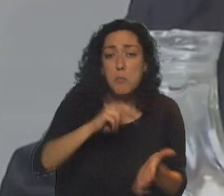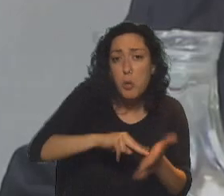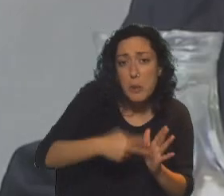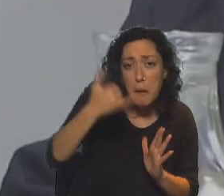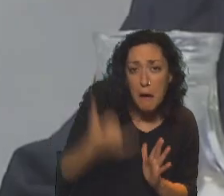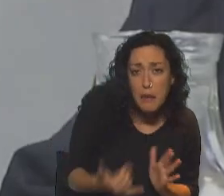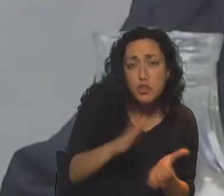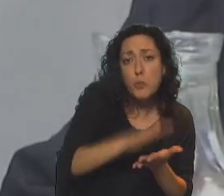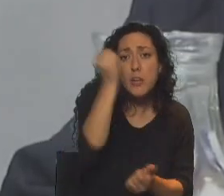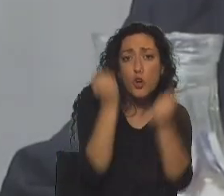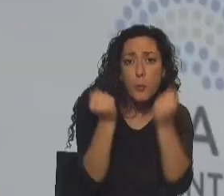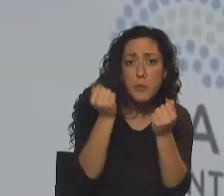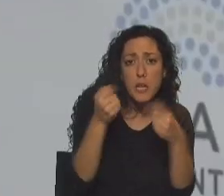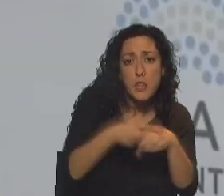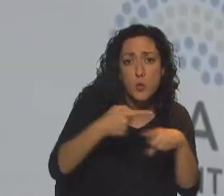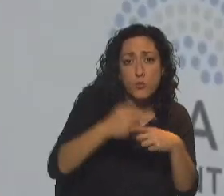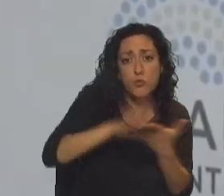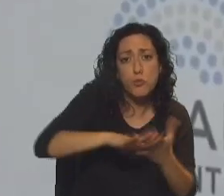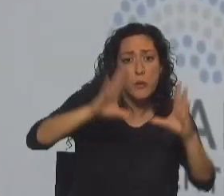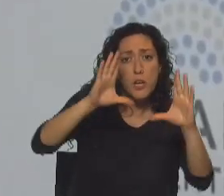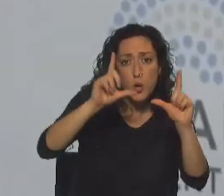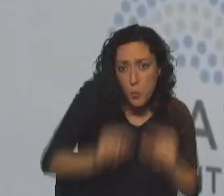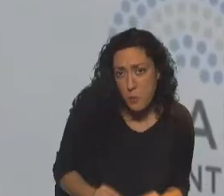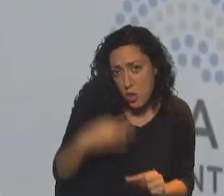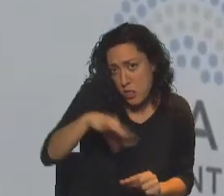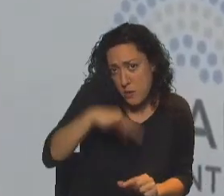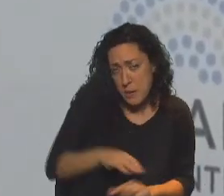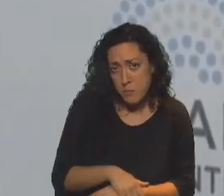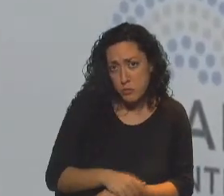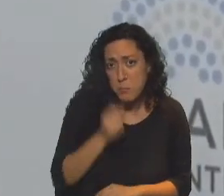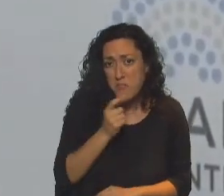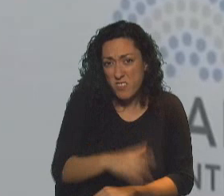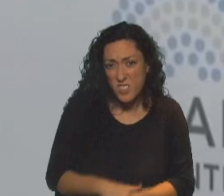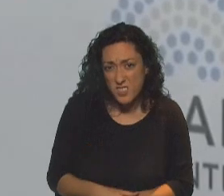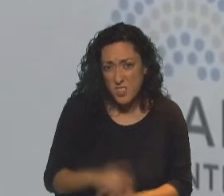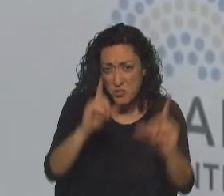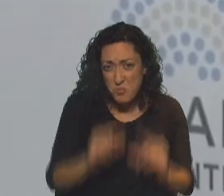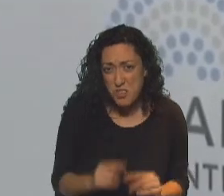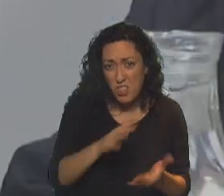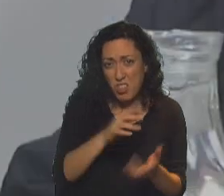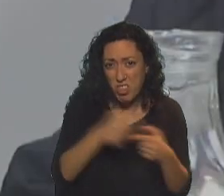acuerdo discutiendo de números. Es lo más fácil de poder discutir los números.